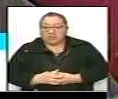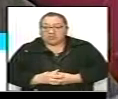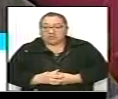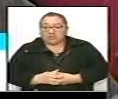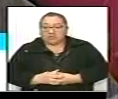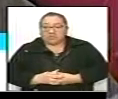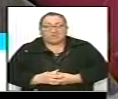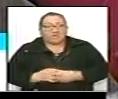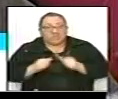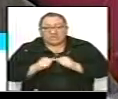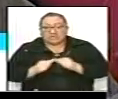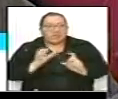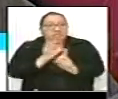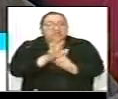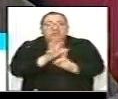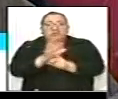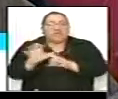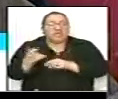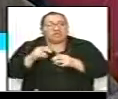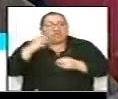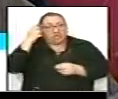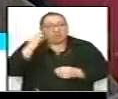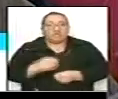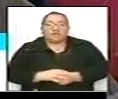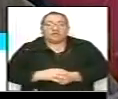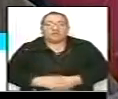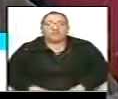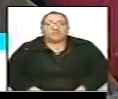seguir arrinconando a quienes hacen política.